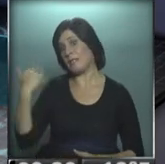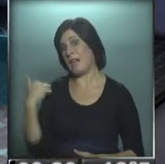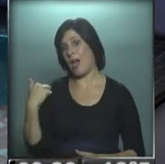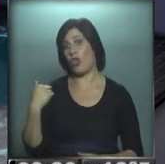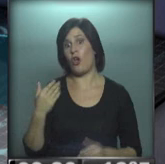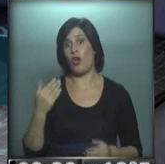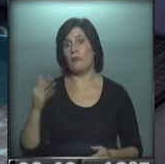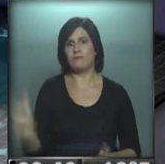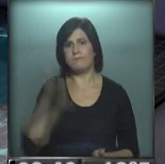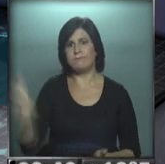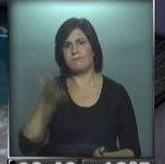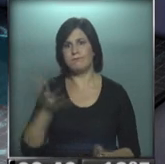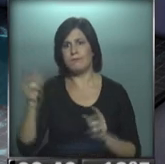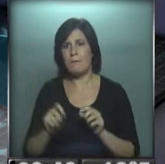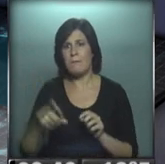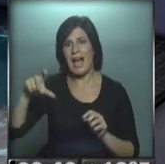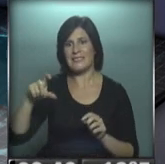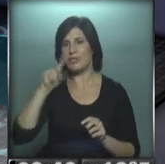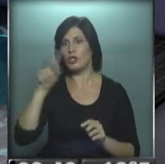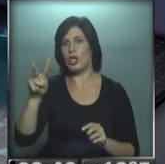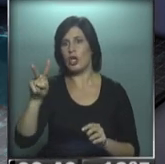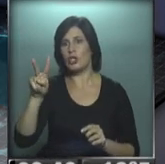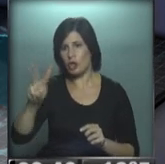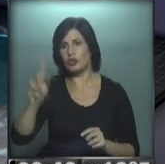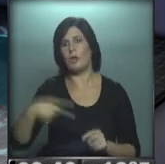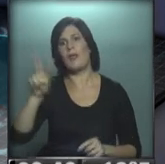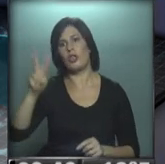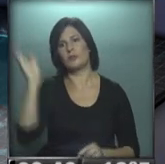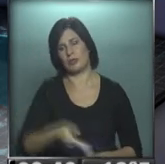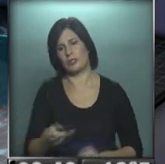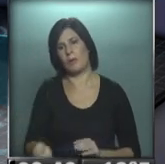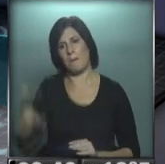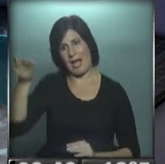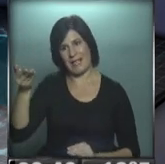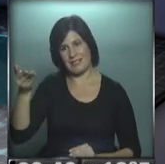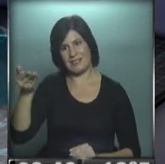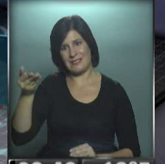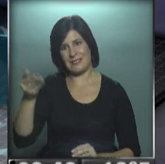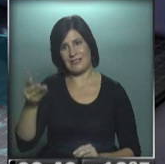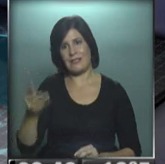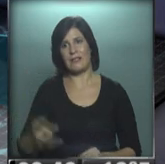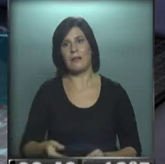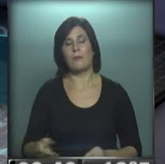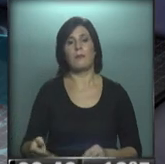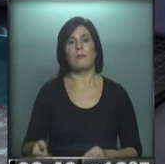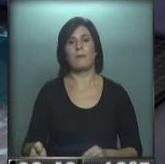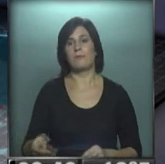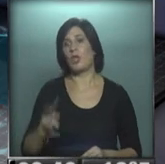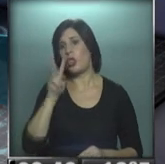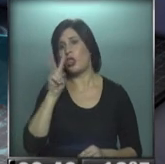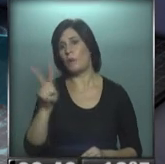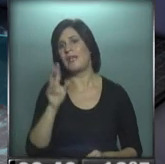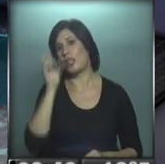una producción de gas que superó el 2,2% para YPF. La bisagra en el 2012 con lo que ha sido la expropiación